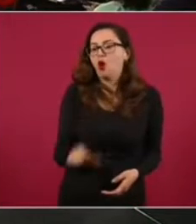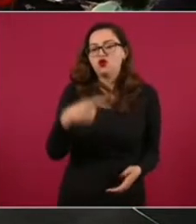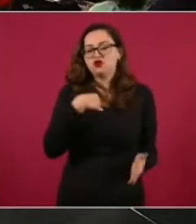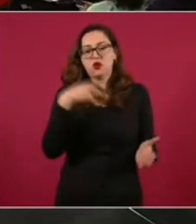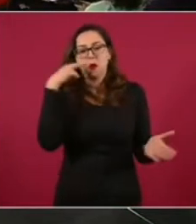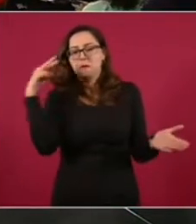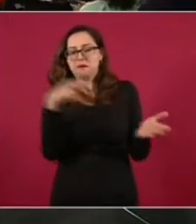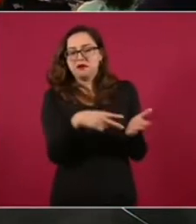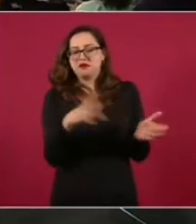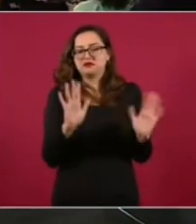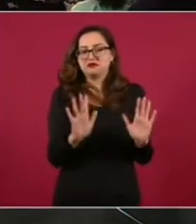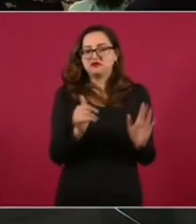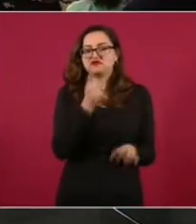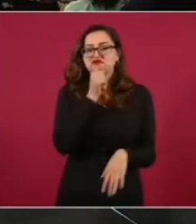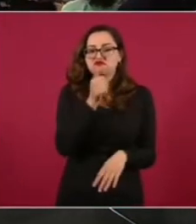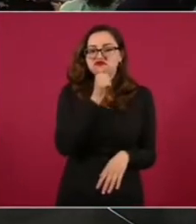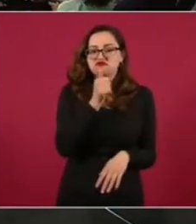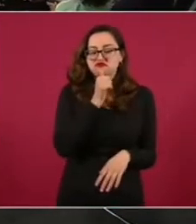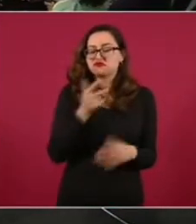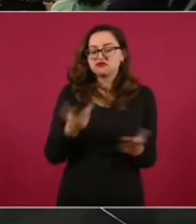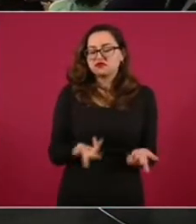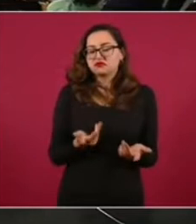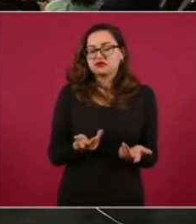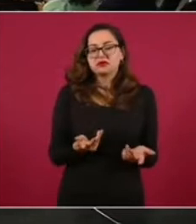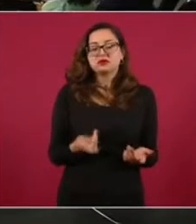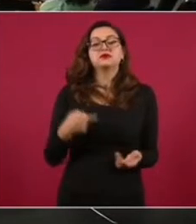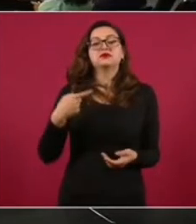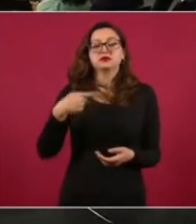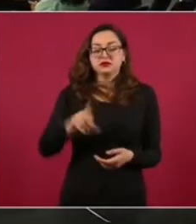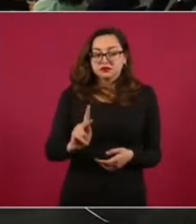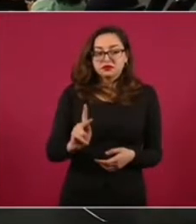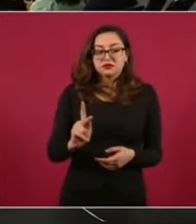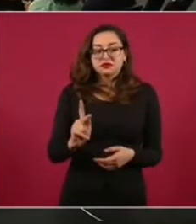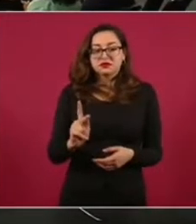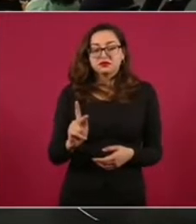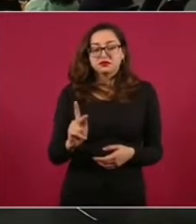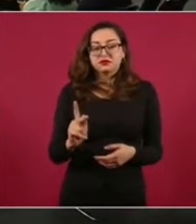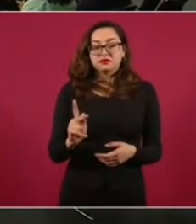el periódico porque no alcanzo a verlos todos. Pero